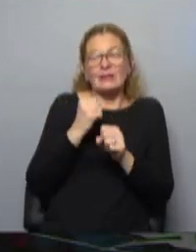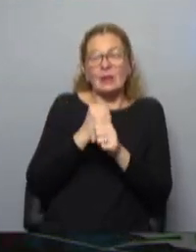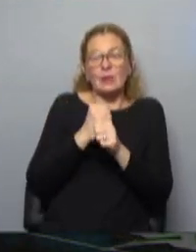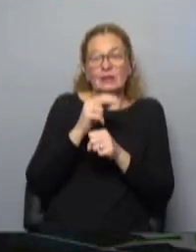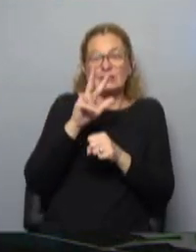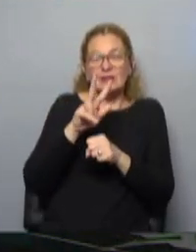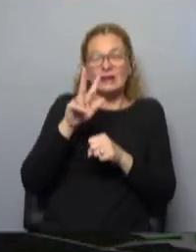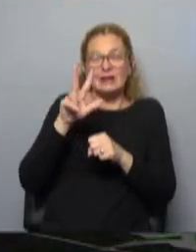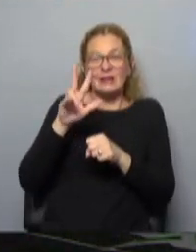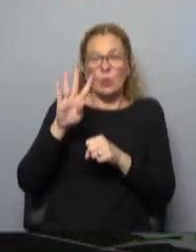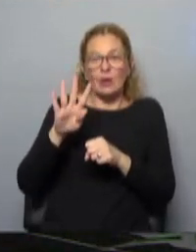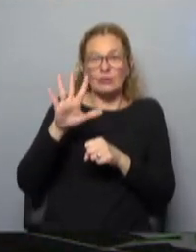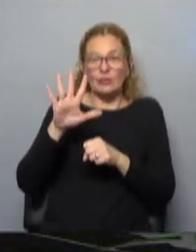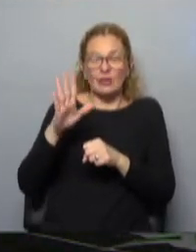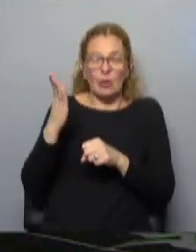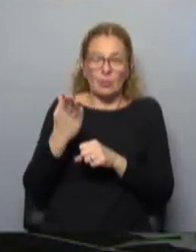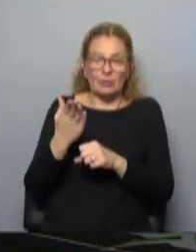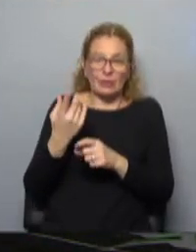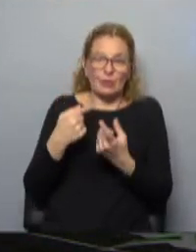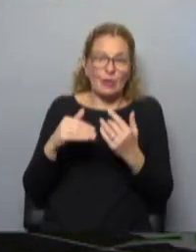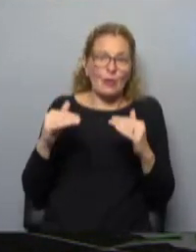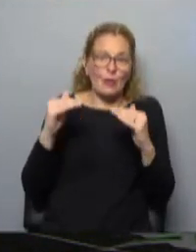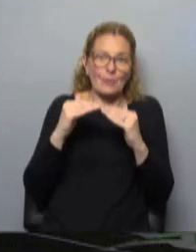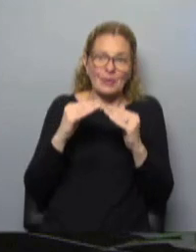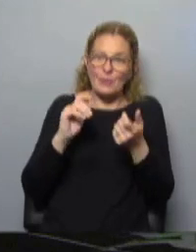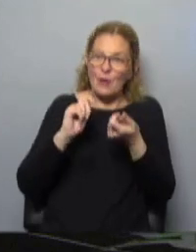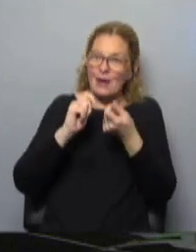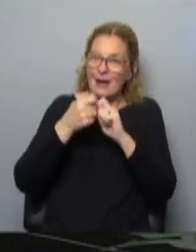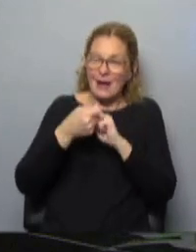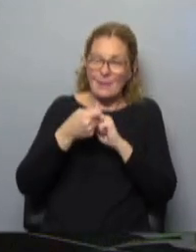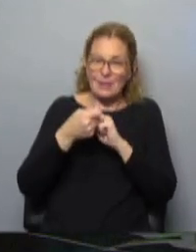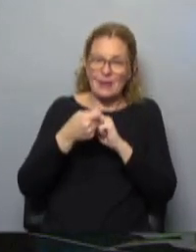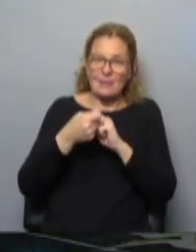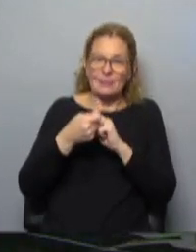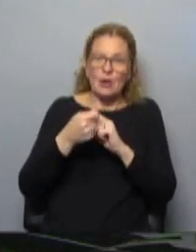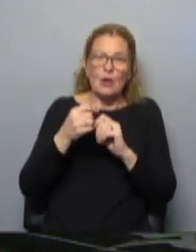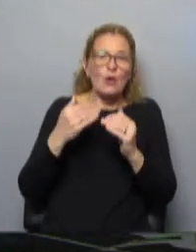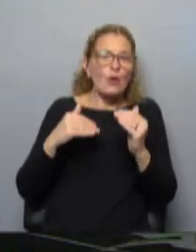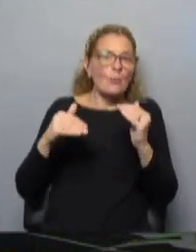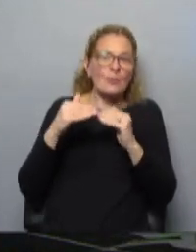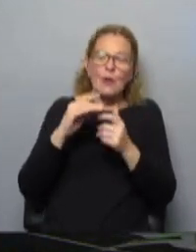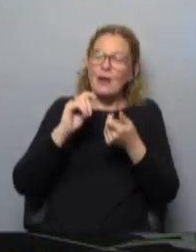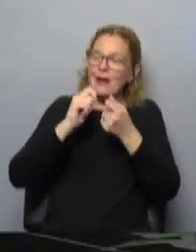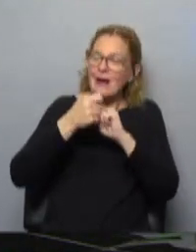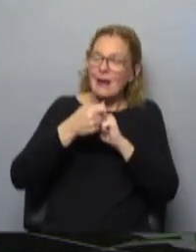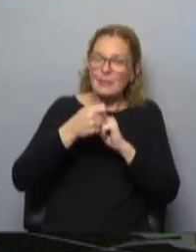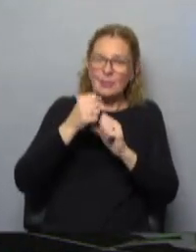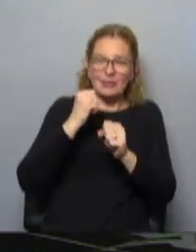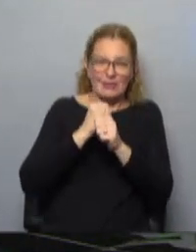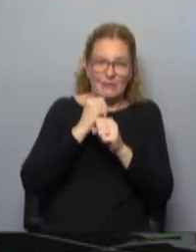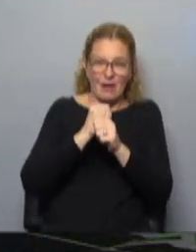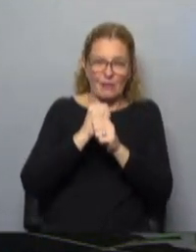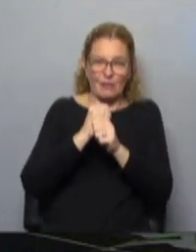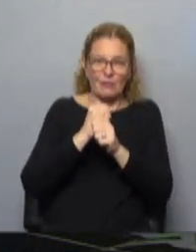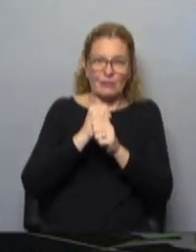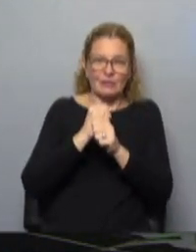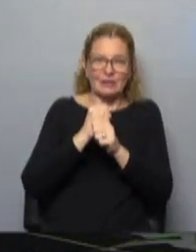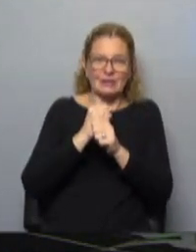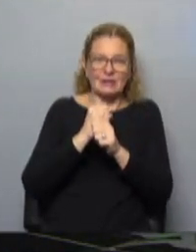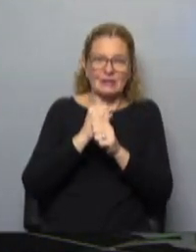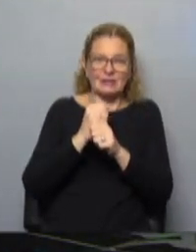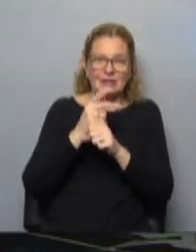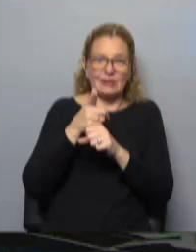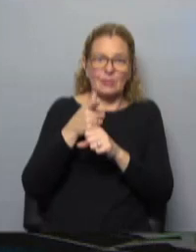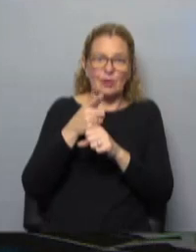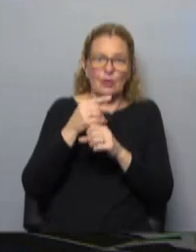34 5% y lo mismo se traslada para la ocupación lo mismo se traslada para actividad y lo mismo se traslada para la informalidad